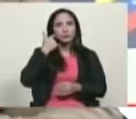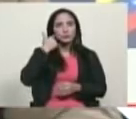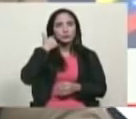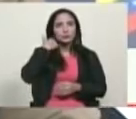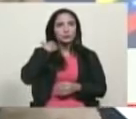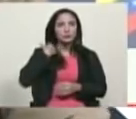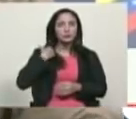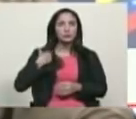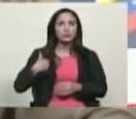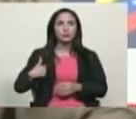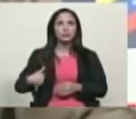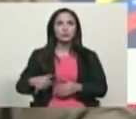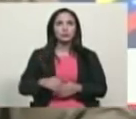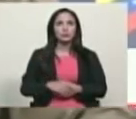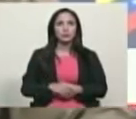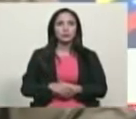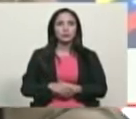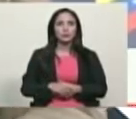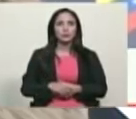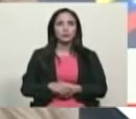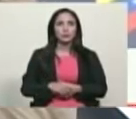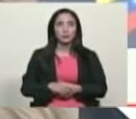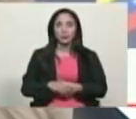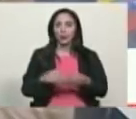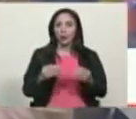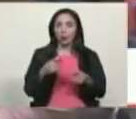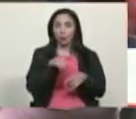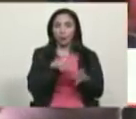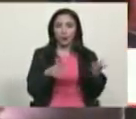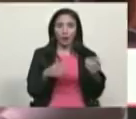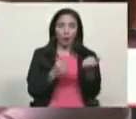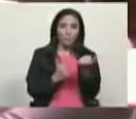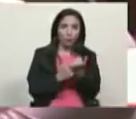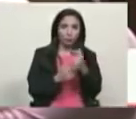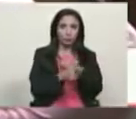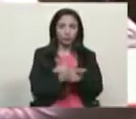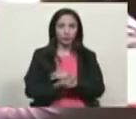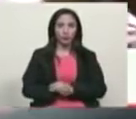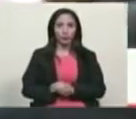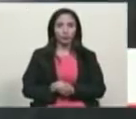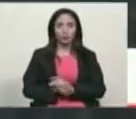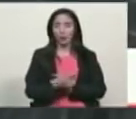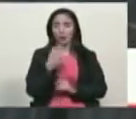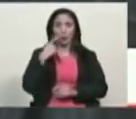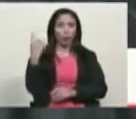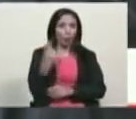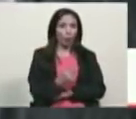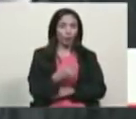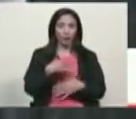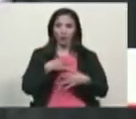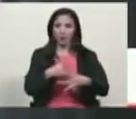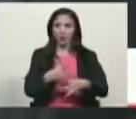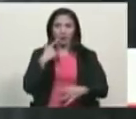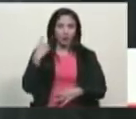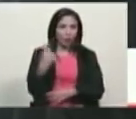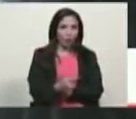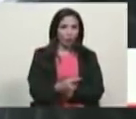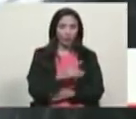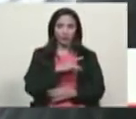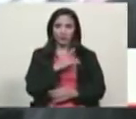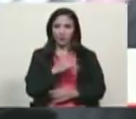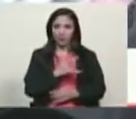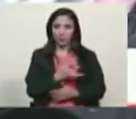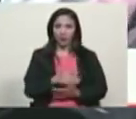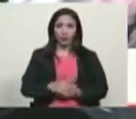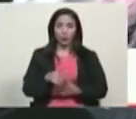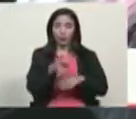la obediencia de la derecha venezolana a sus órdenes e intereses, ellos sienten que